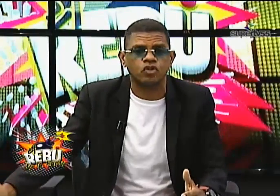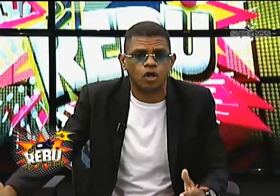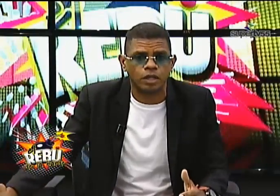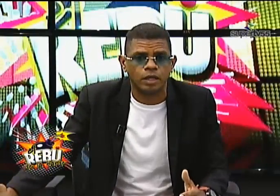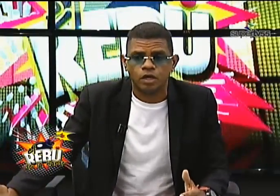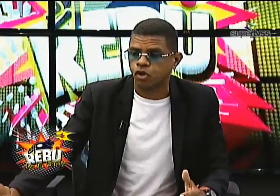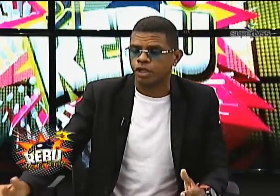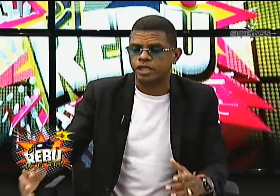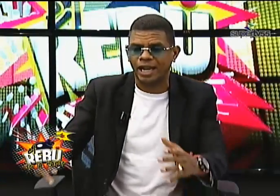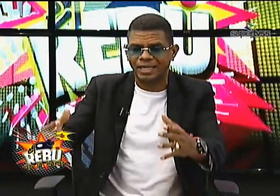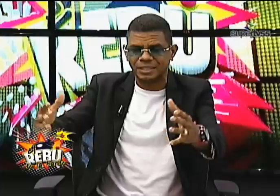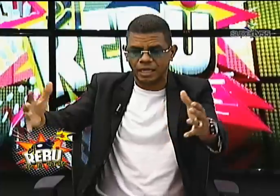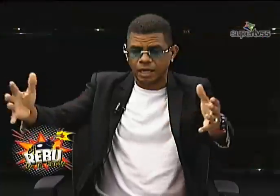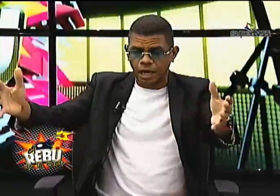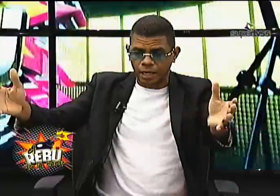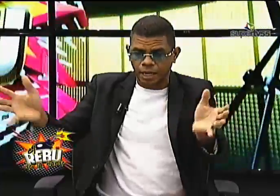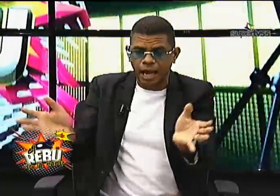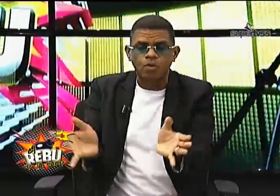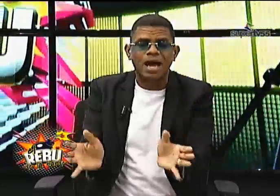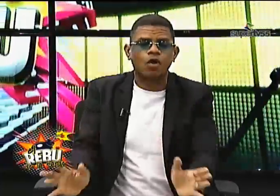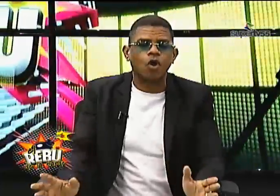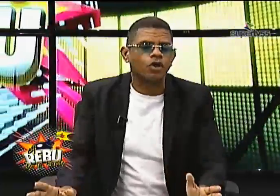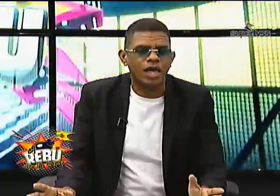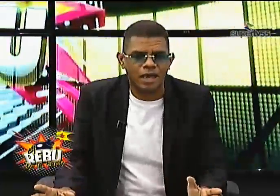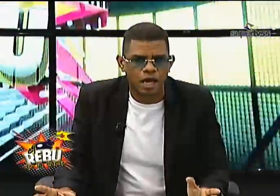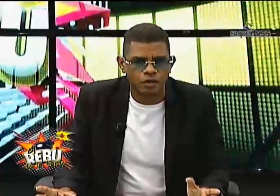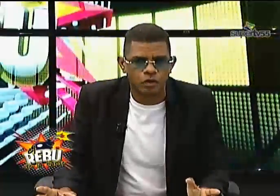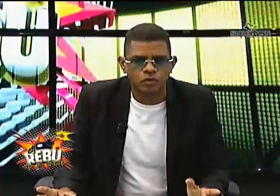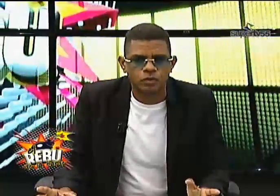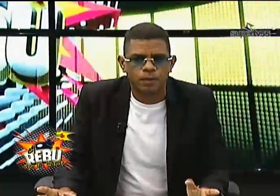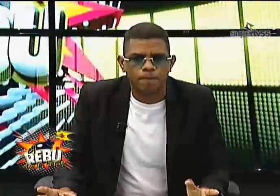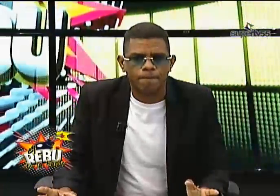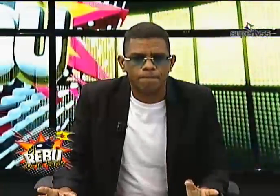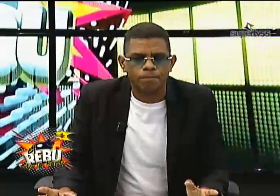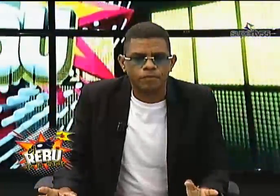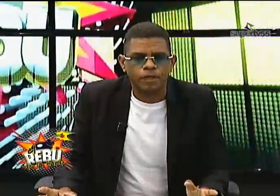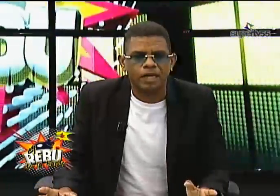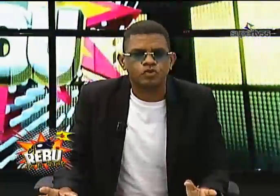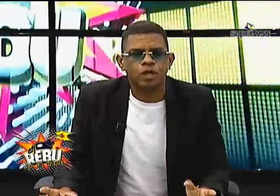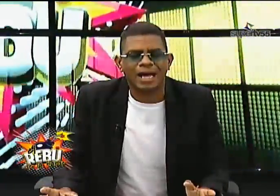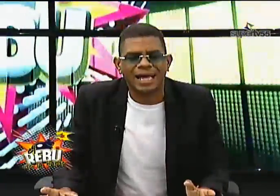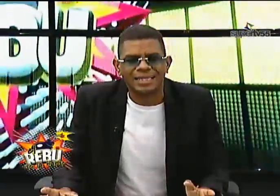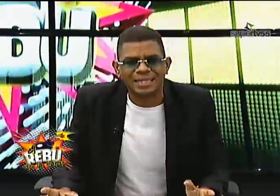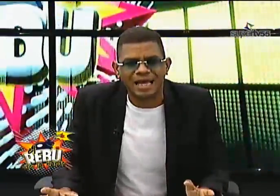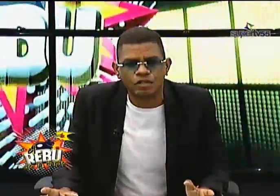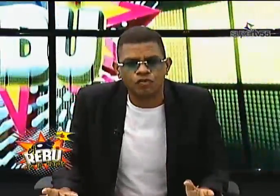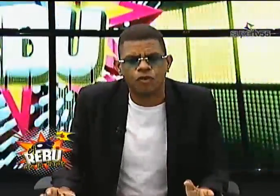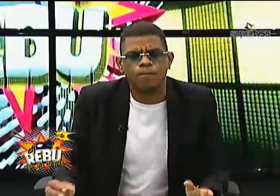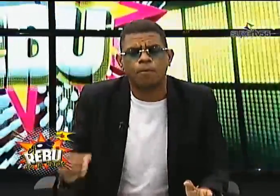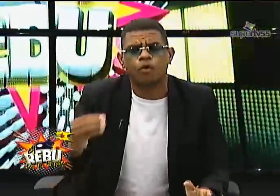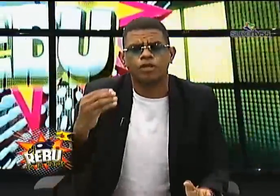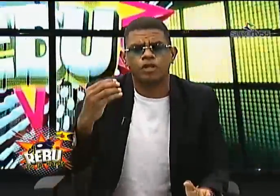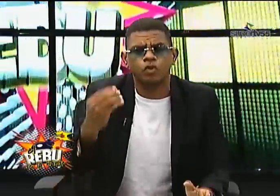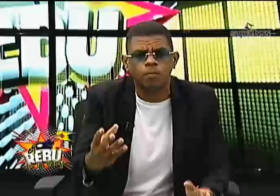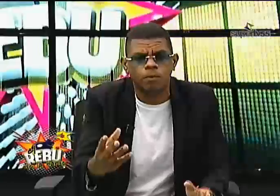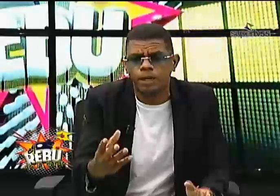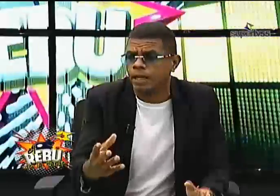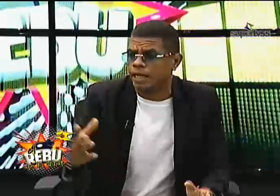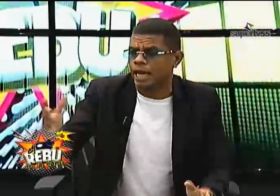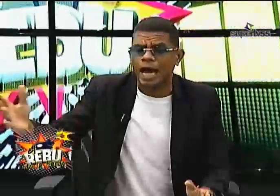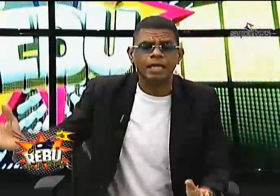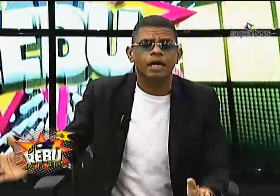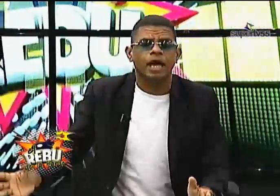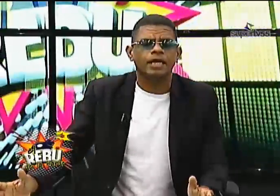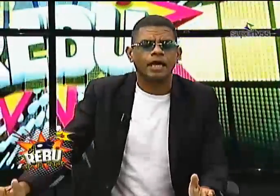el desorden. Donde quiera que se crea una colonia de ellos, es una catástrofe, podredumbre